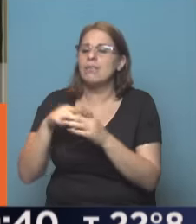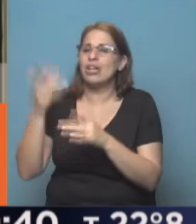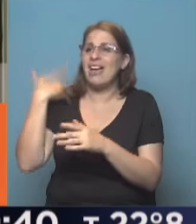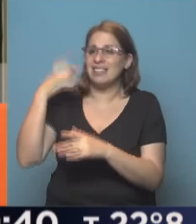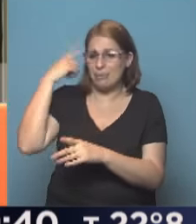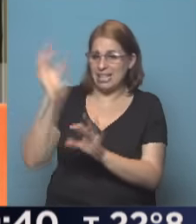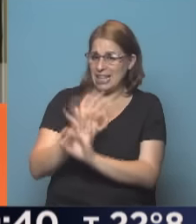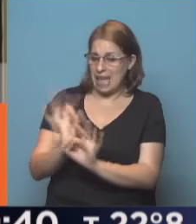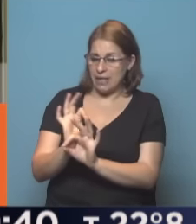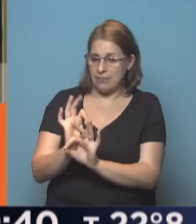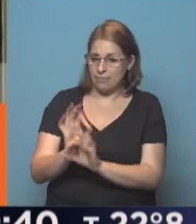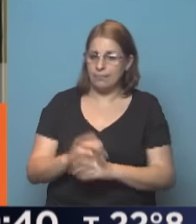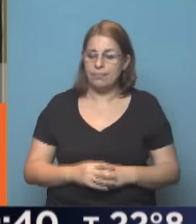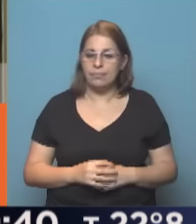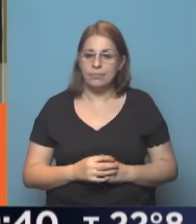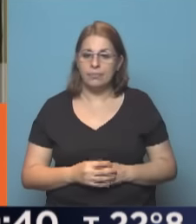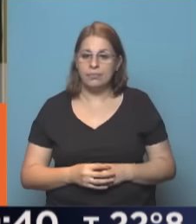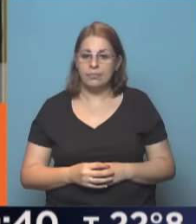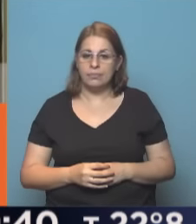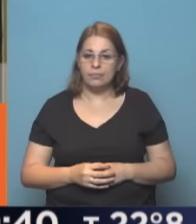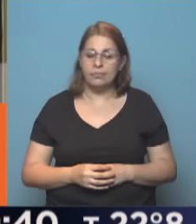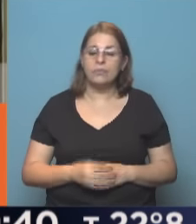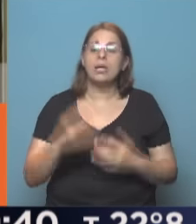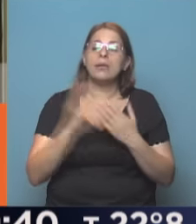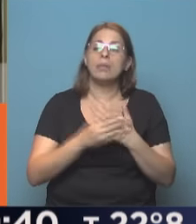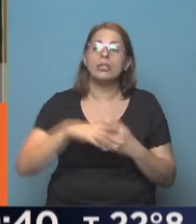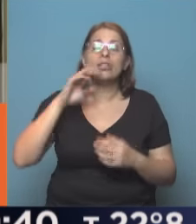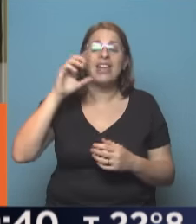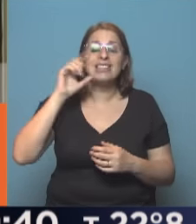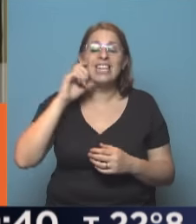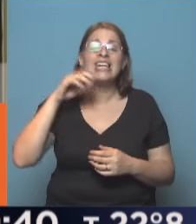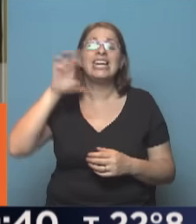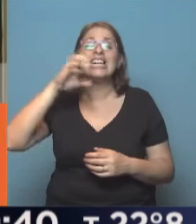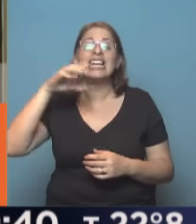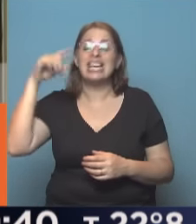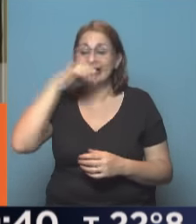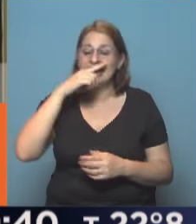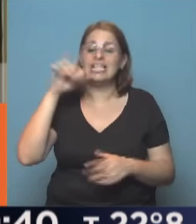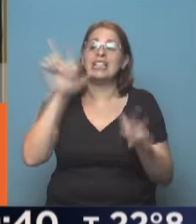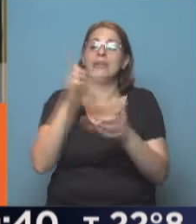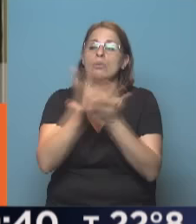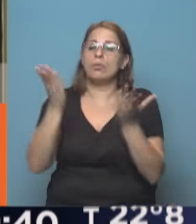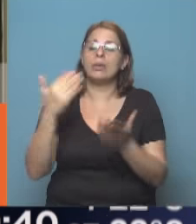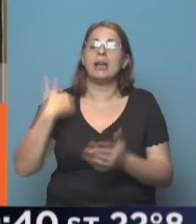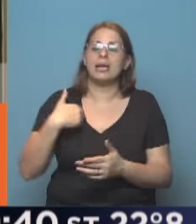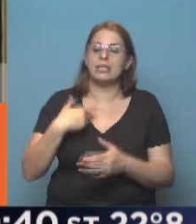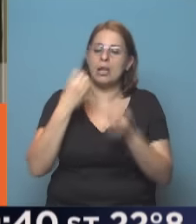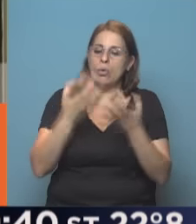hacer adaptaciones curriculares. Sí, ministro. Daniel Castaño, Canal 7, Daniel. Televisión Pública Argentina. Buen día. Buen